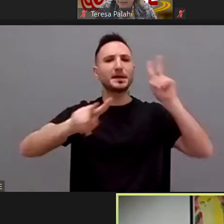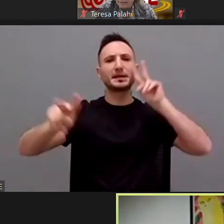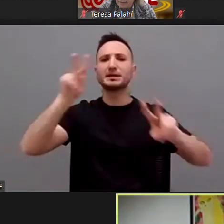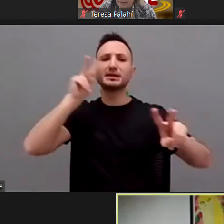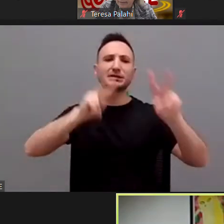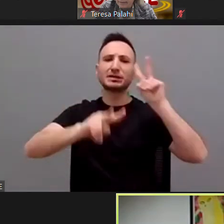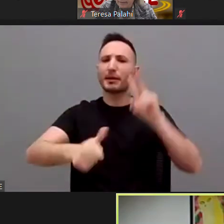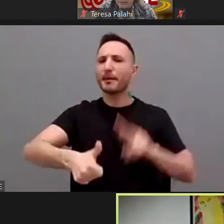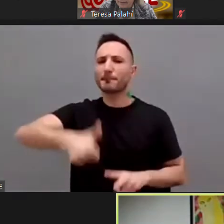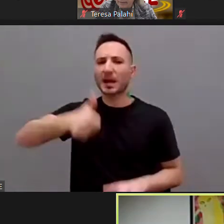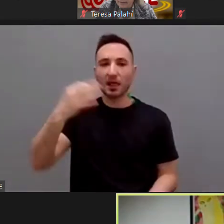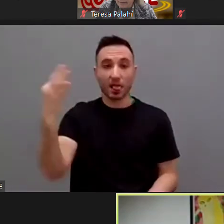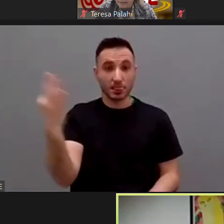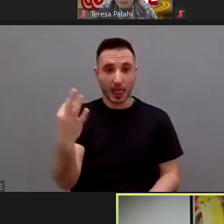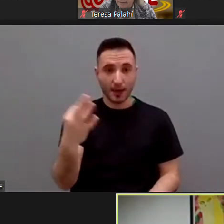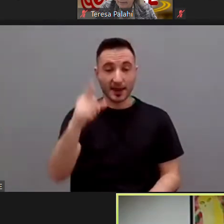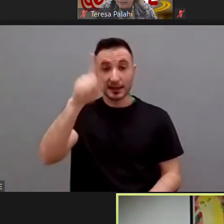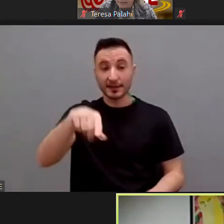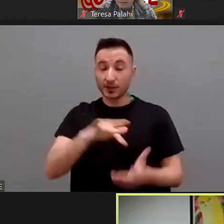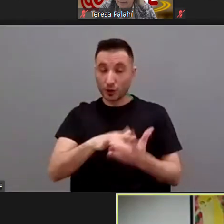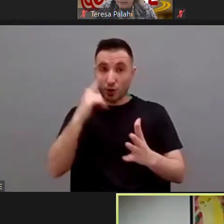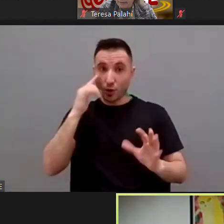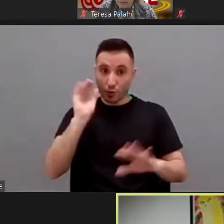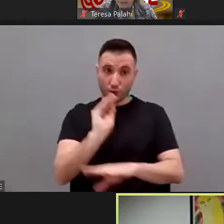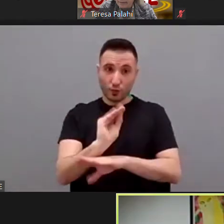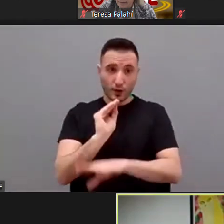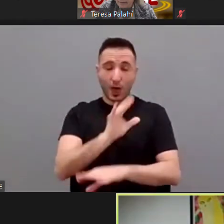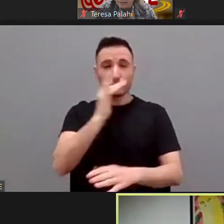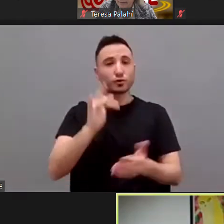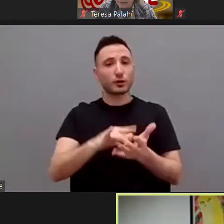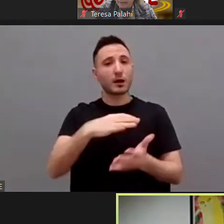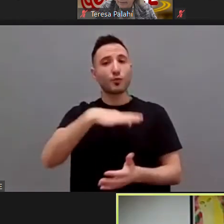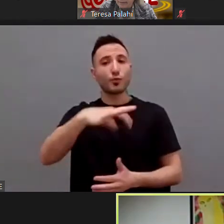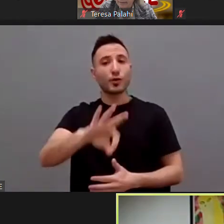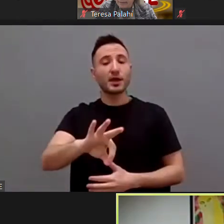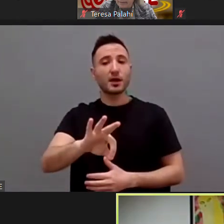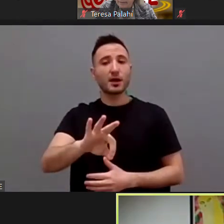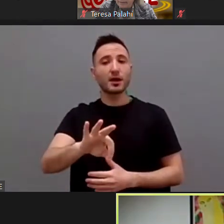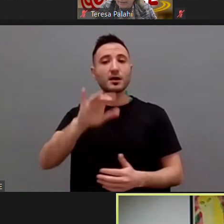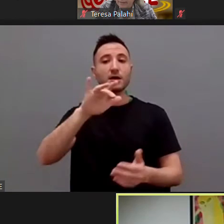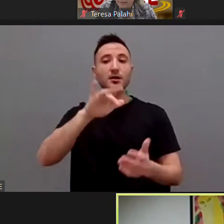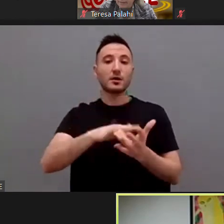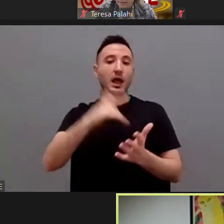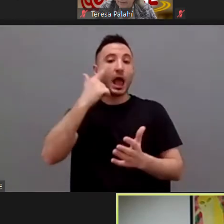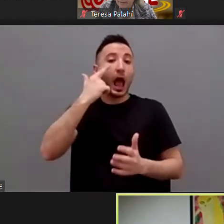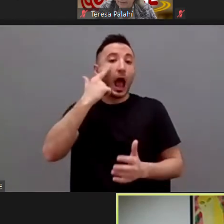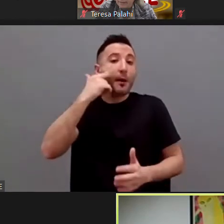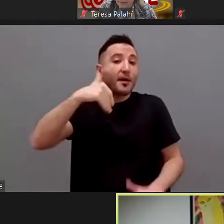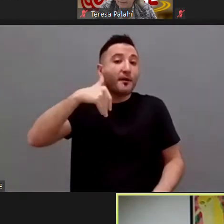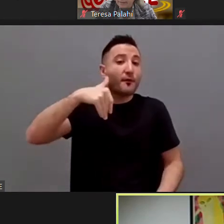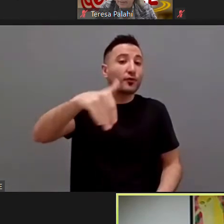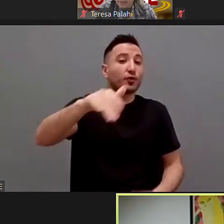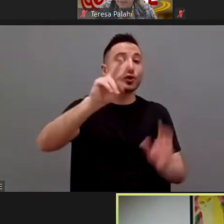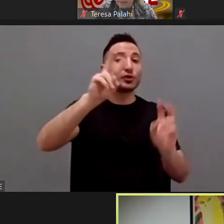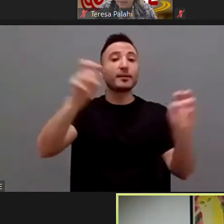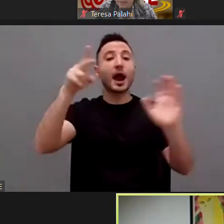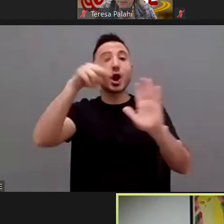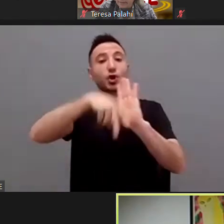ese riesgo, ¿no? De no visibilidad, de que ya veremos la parte normativa, ¿no?